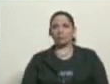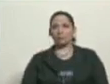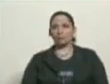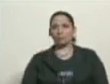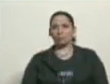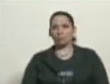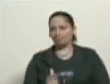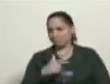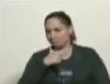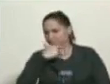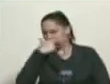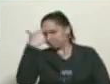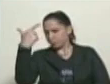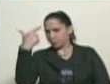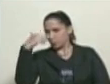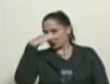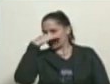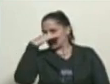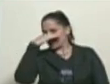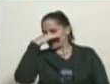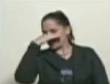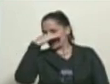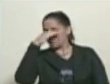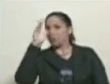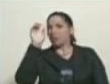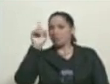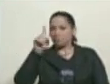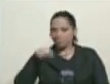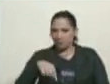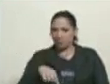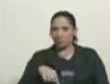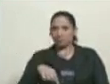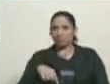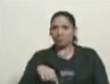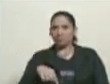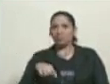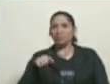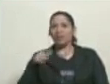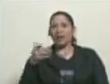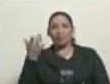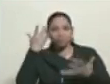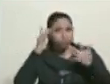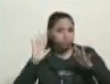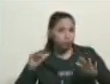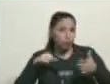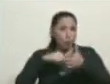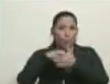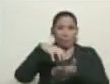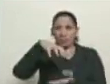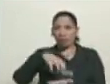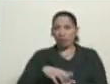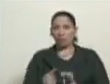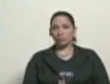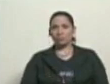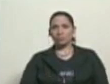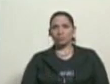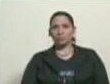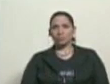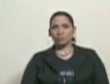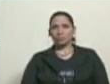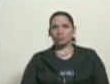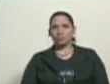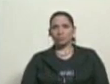cobarde, terrorista, y por supuesto raya en un intento de golpe de Estado de una